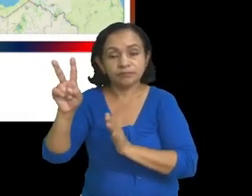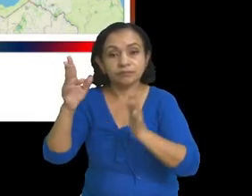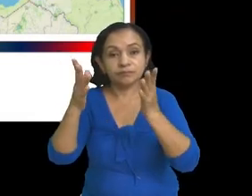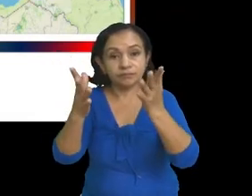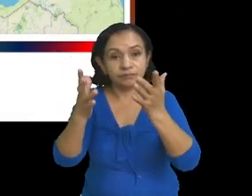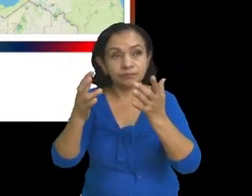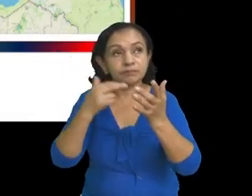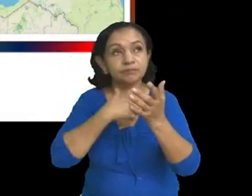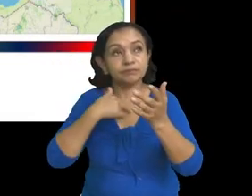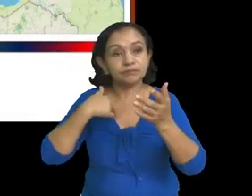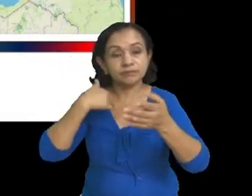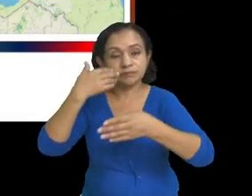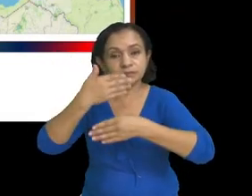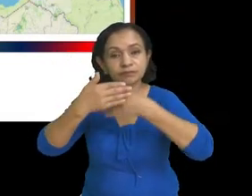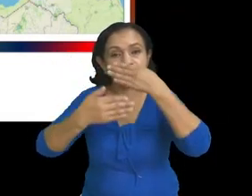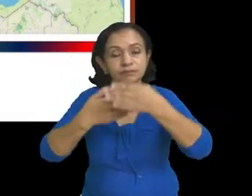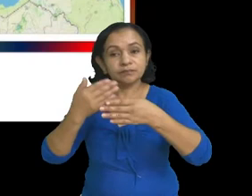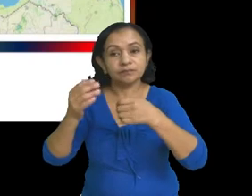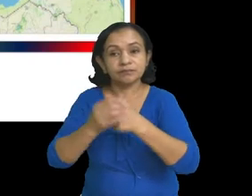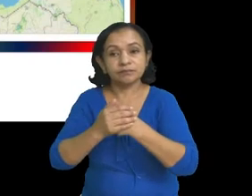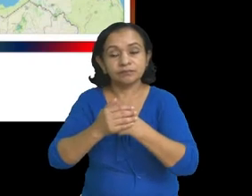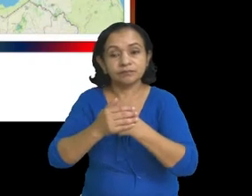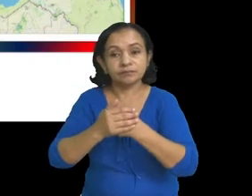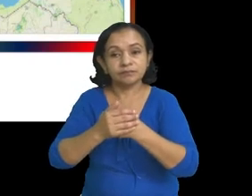fotovoltaicos en lo que es la costa